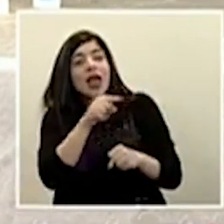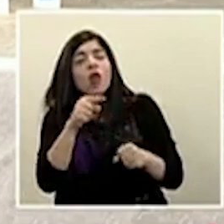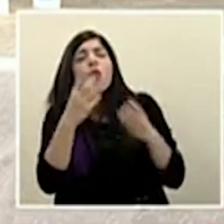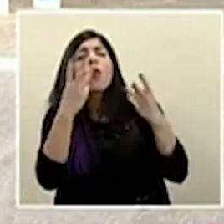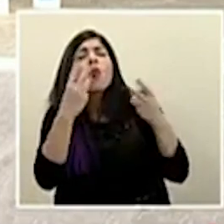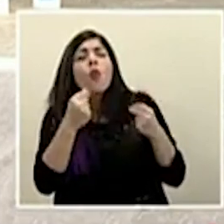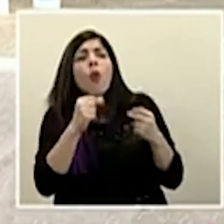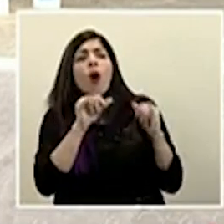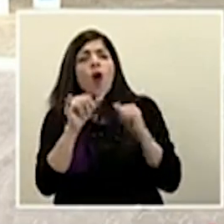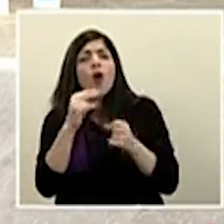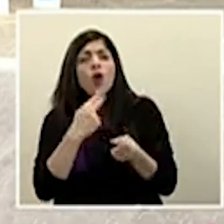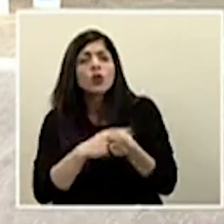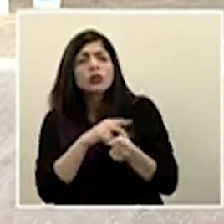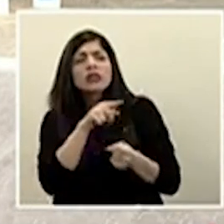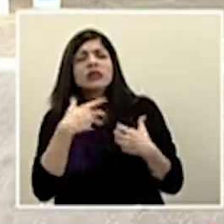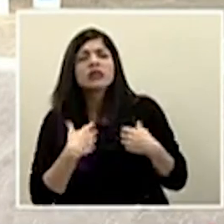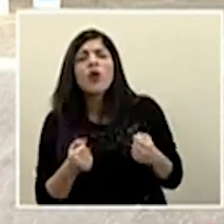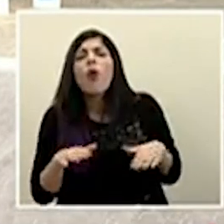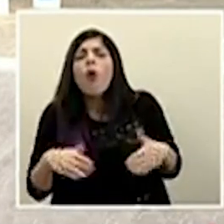están hospitalizados?